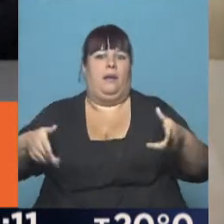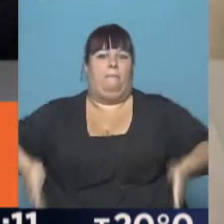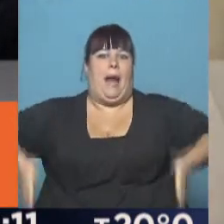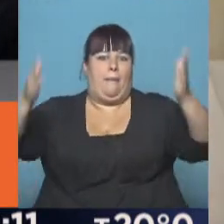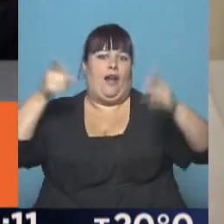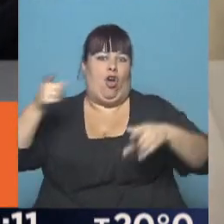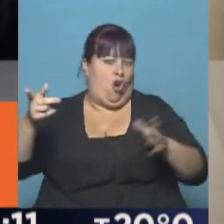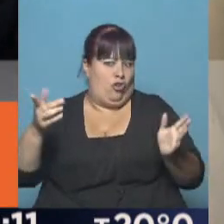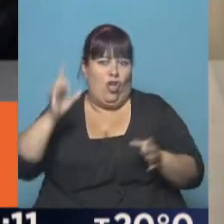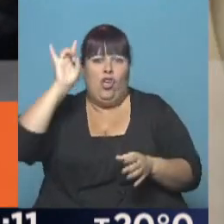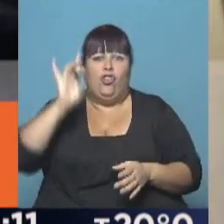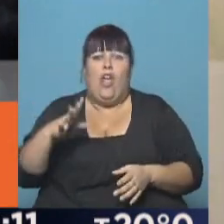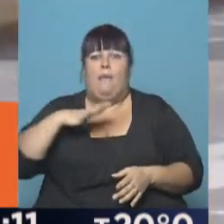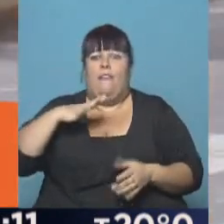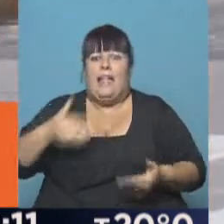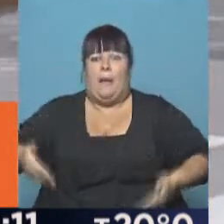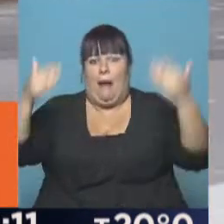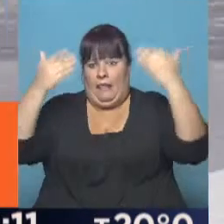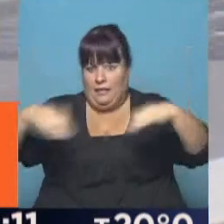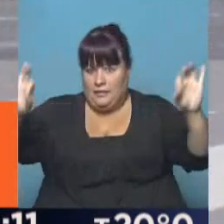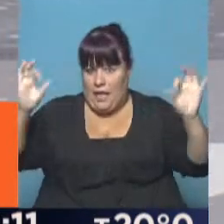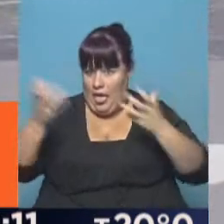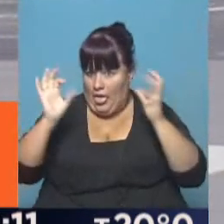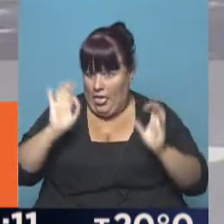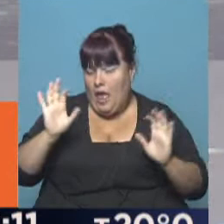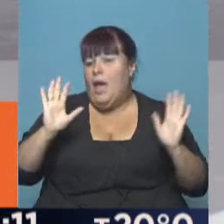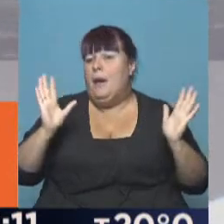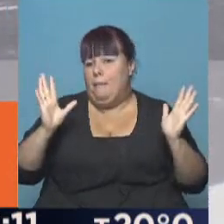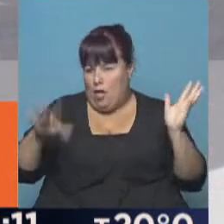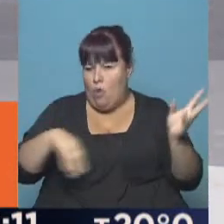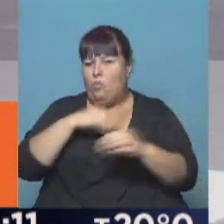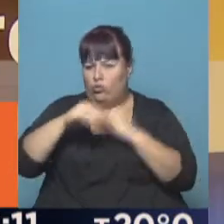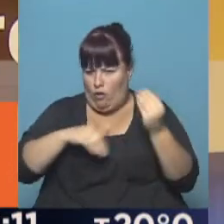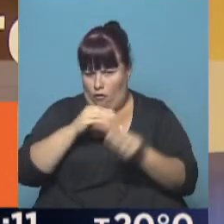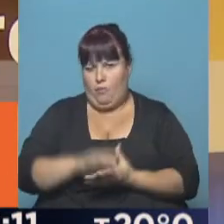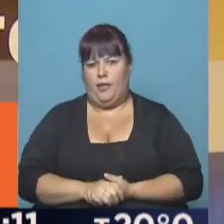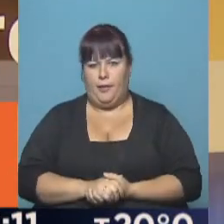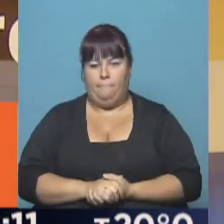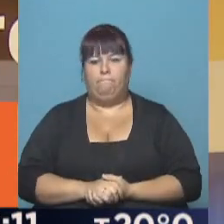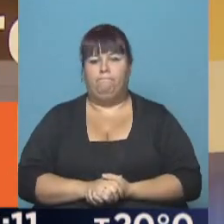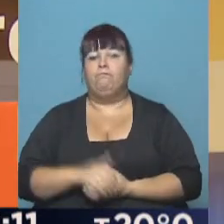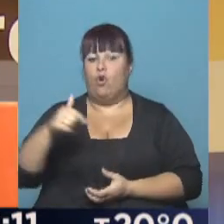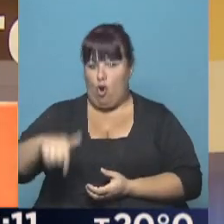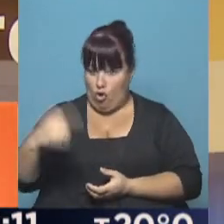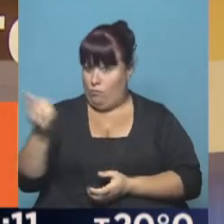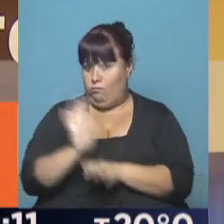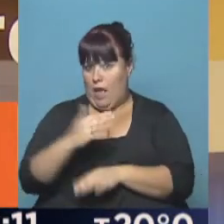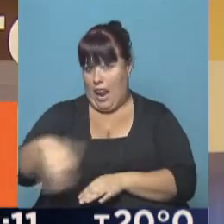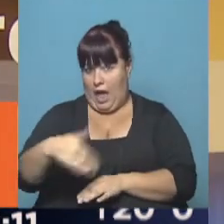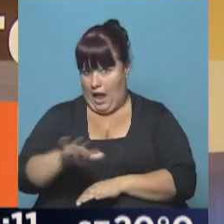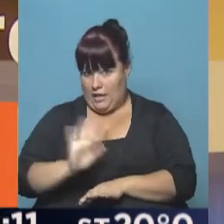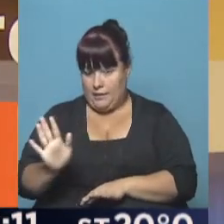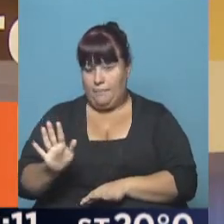paredes, porque lo único que faltó que se queme fueron las paredes. Pero mucha familia hoy en la calle. El